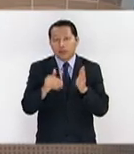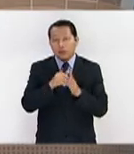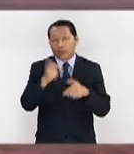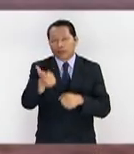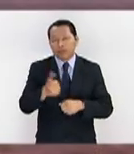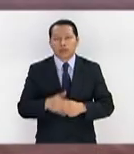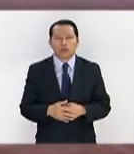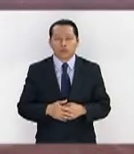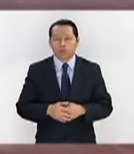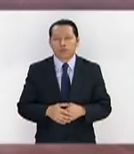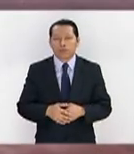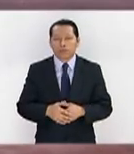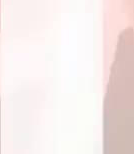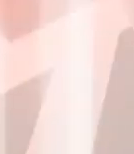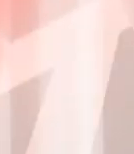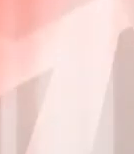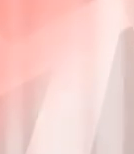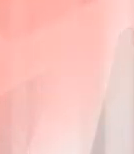de pesos.